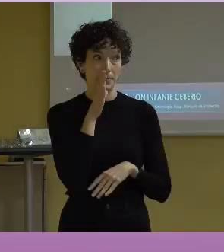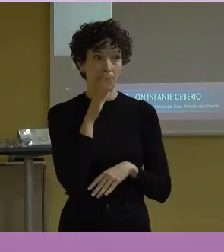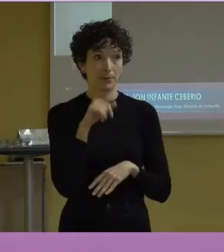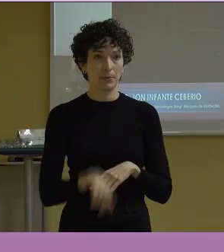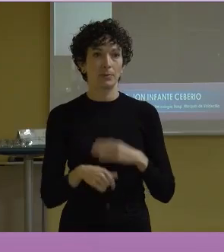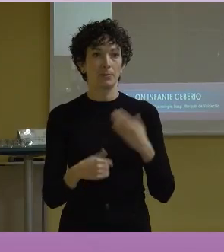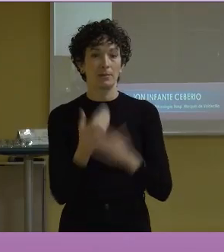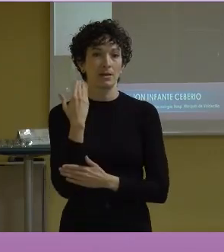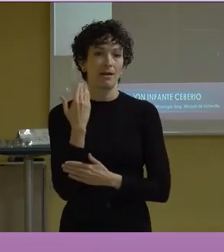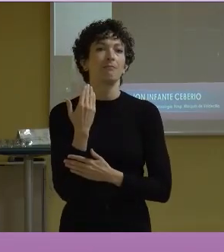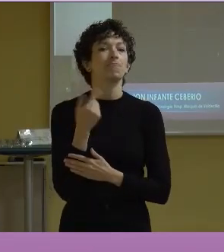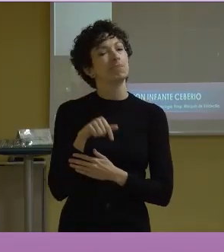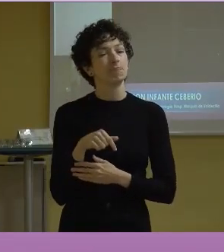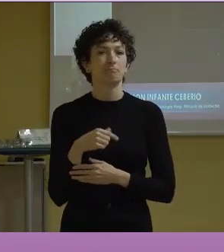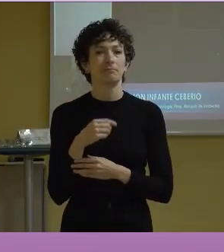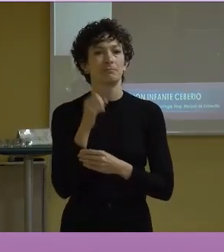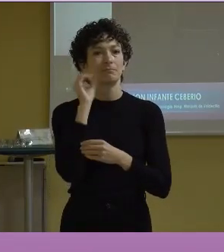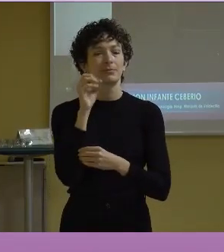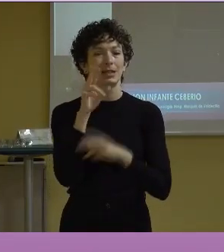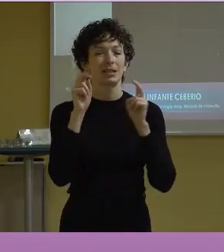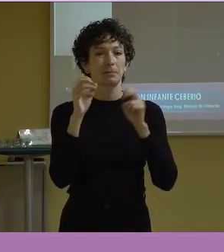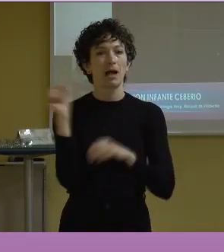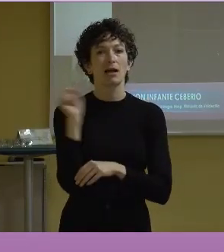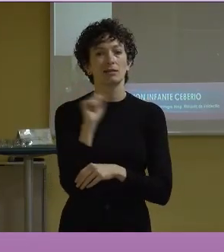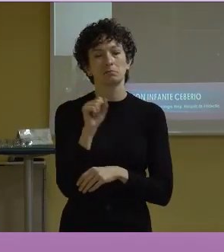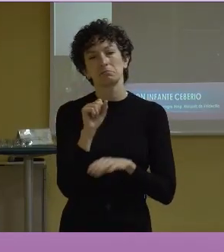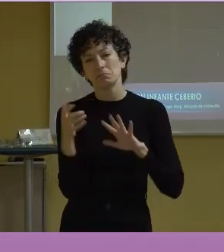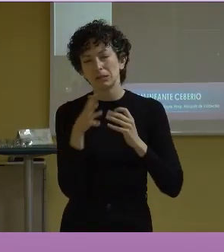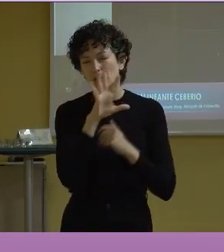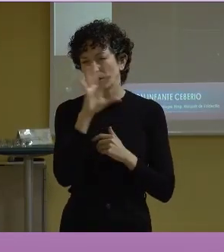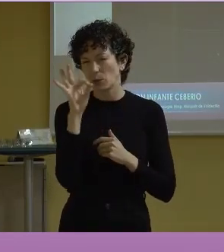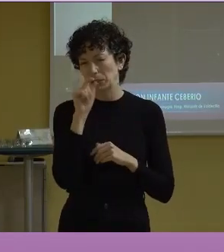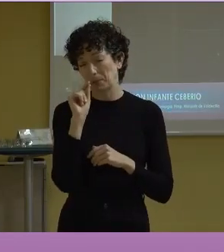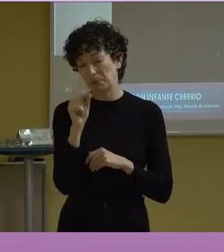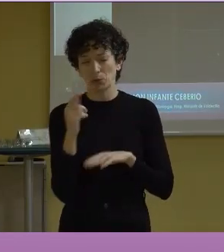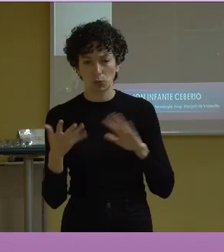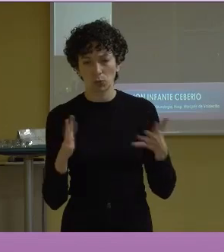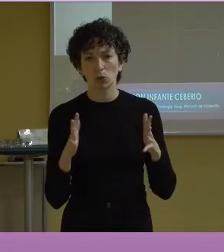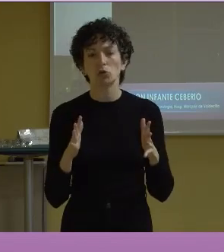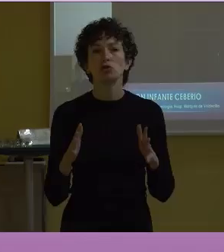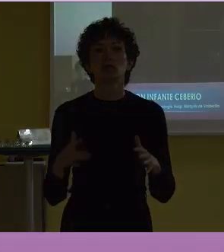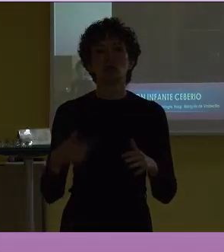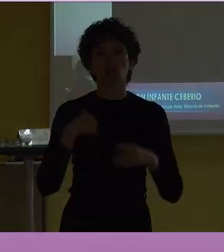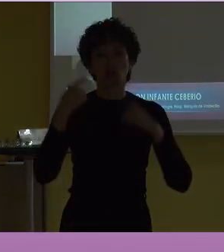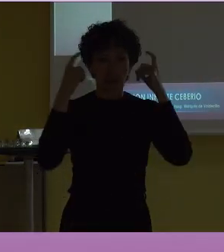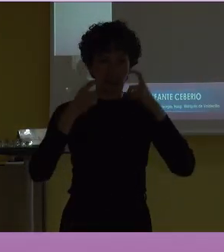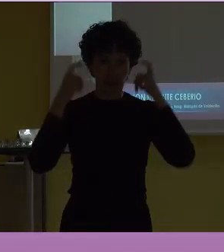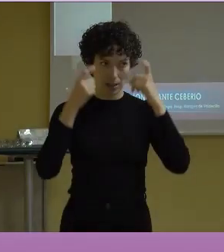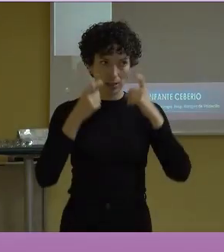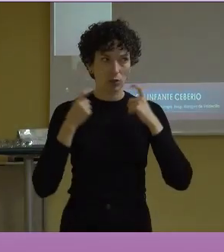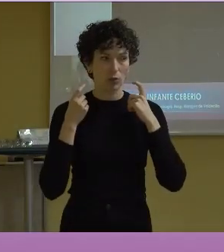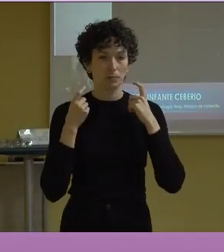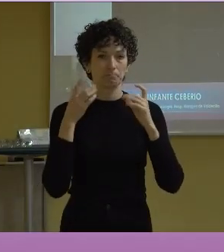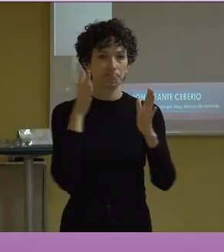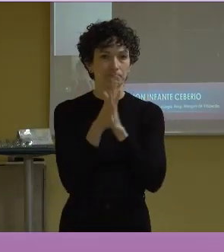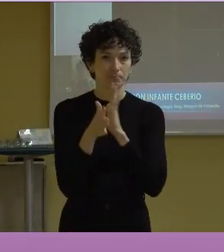ataxias. A lo largo de los próximos 50 minutos, una cosa así, bueno, voy a tratar de explicar, aunque bueno,